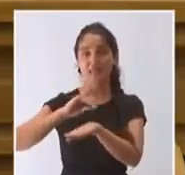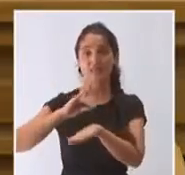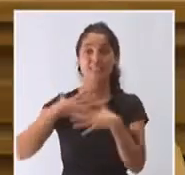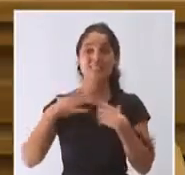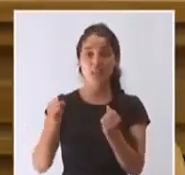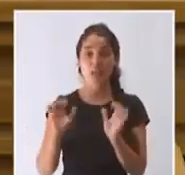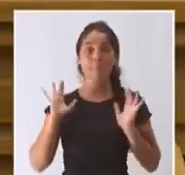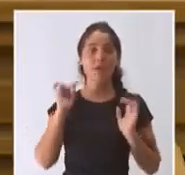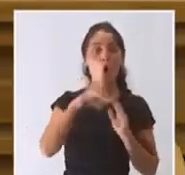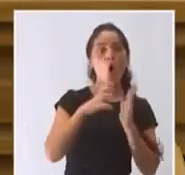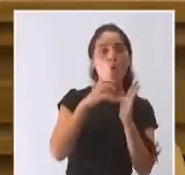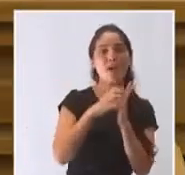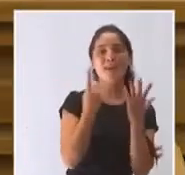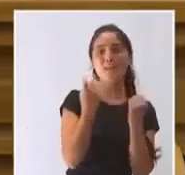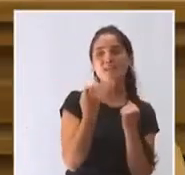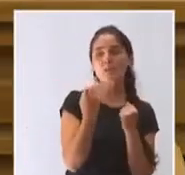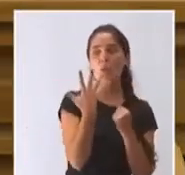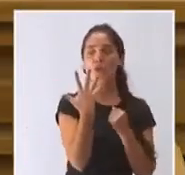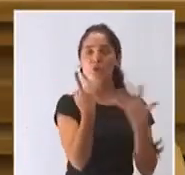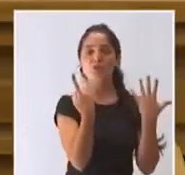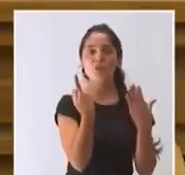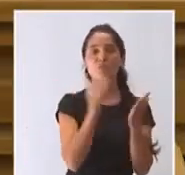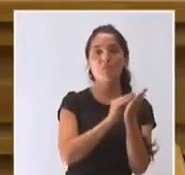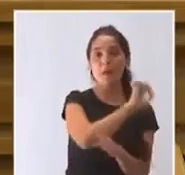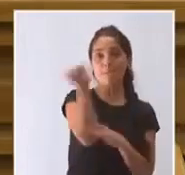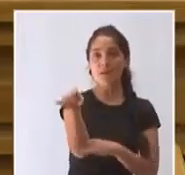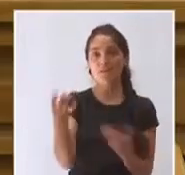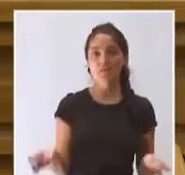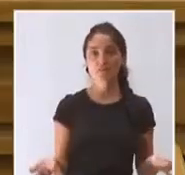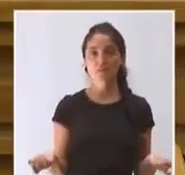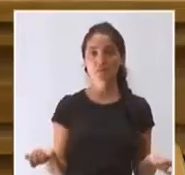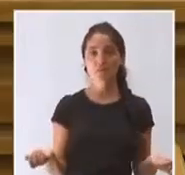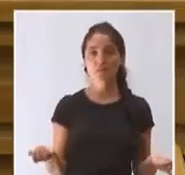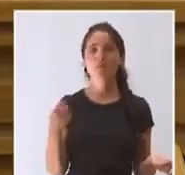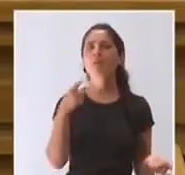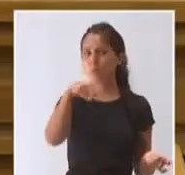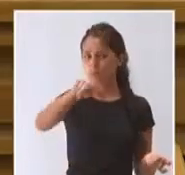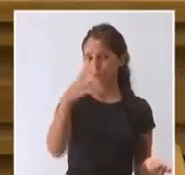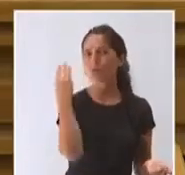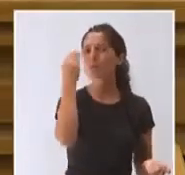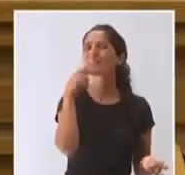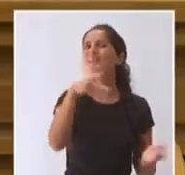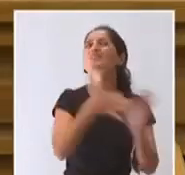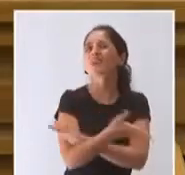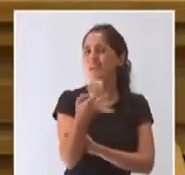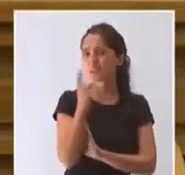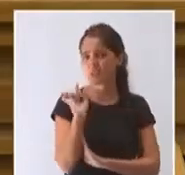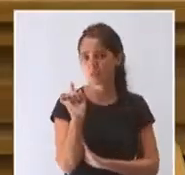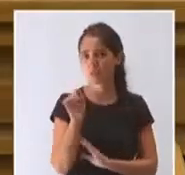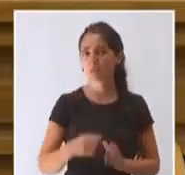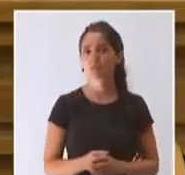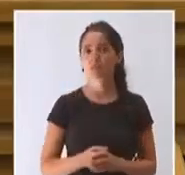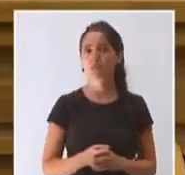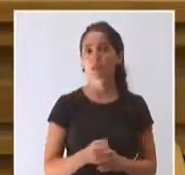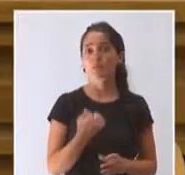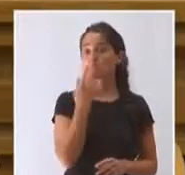cinco veces los diez veces 50 tengan en cuenta lo que esto significa tengan en cuenta lo que esto significa y el que